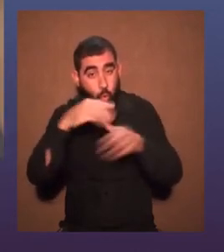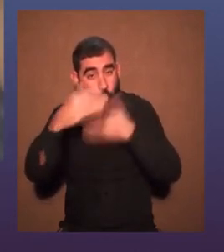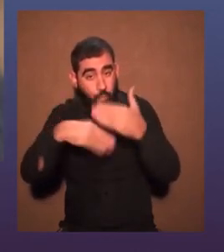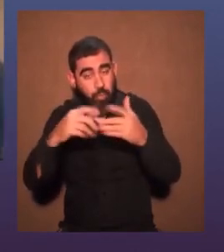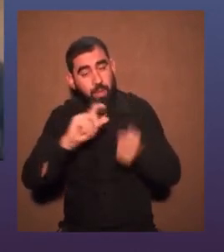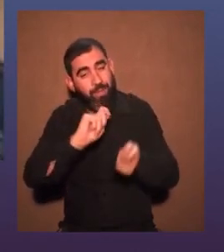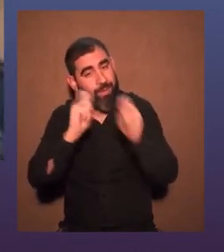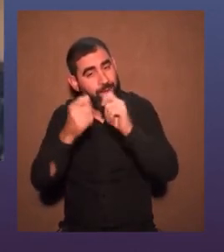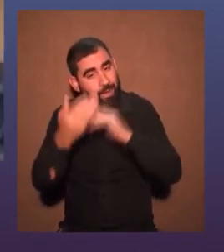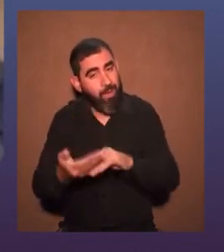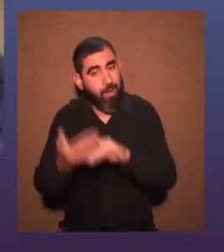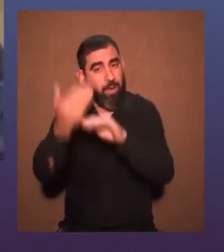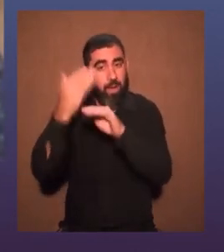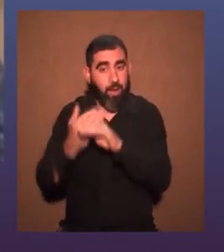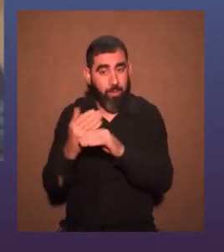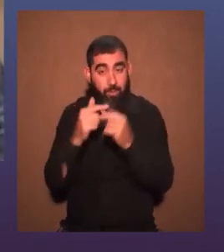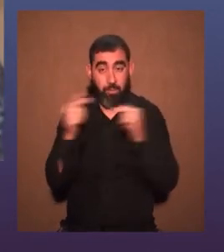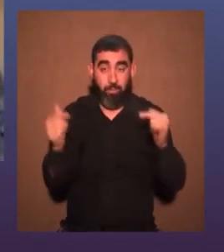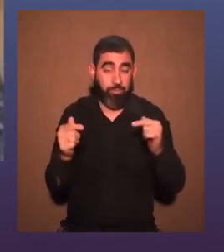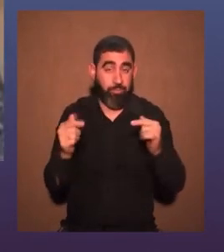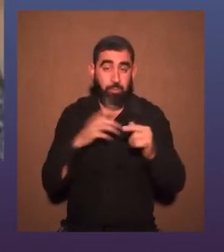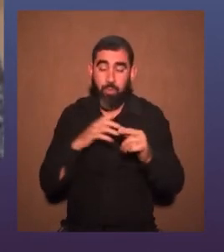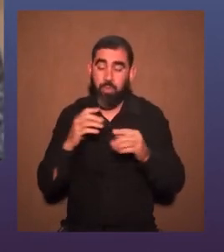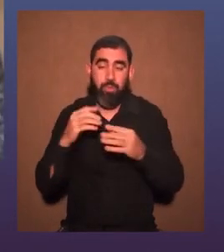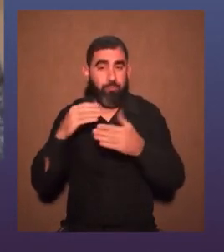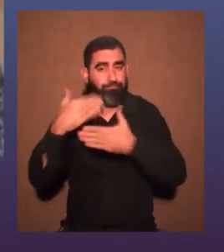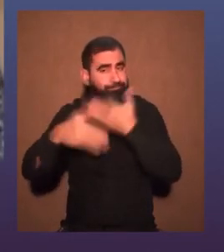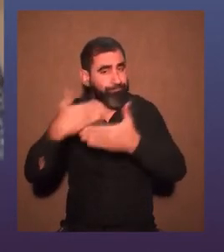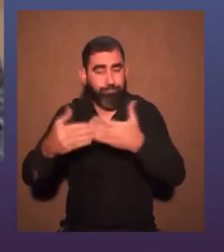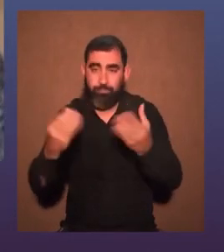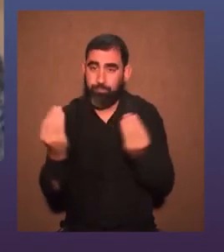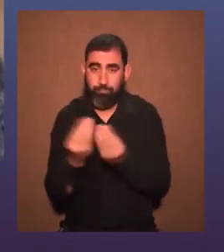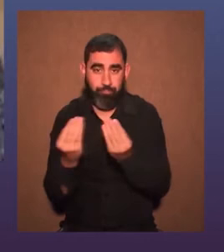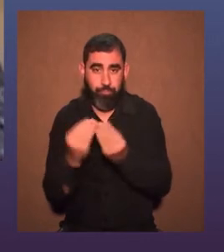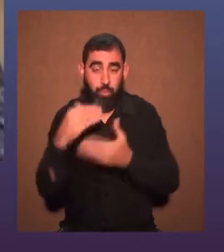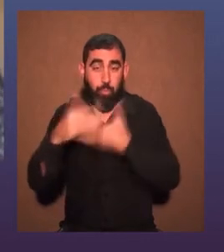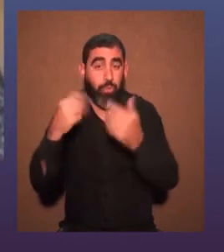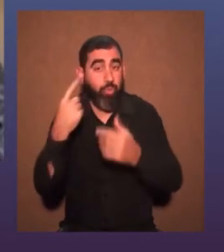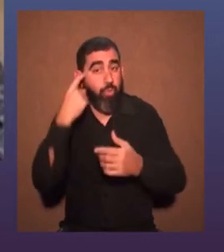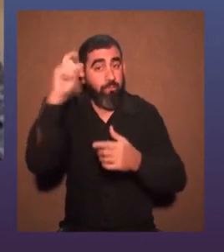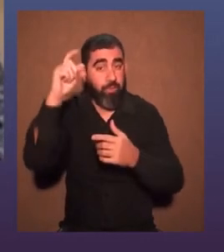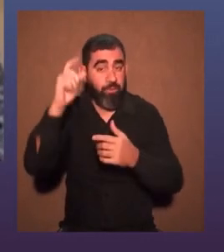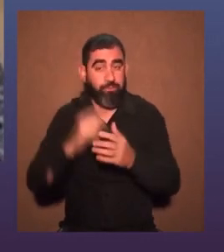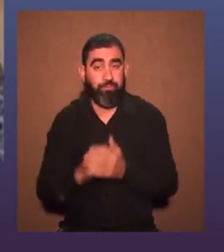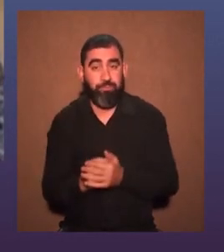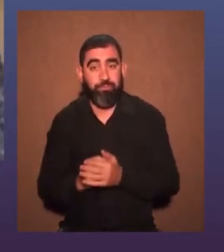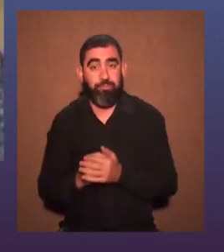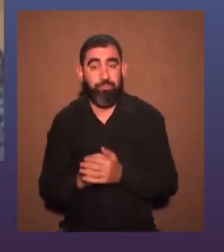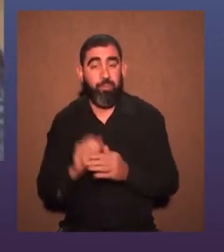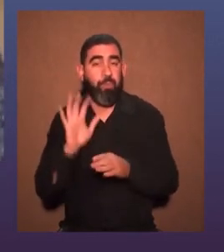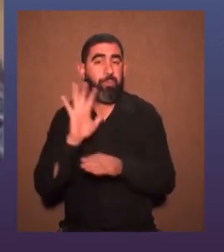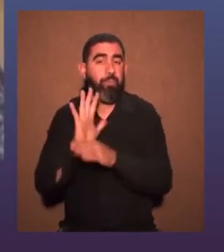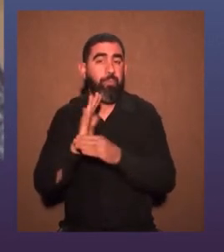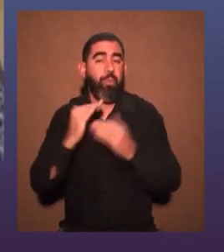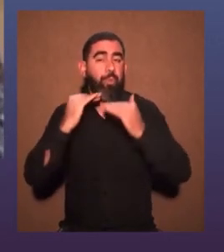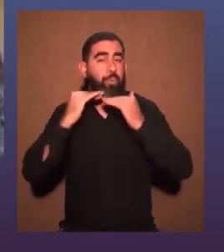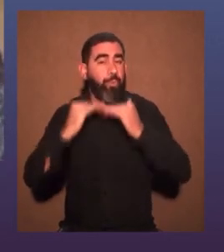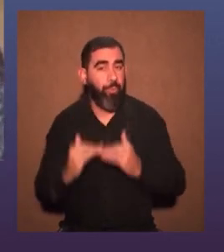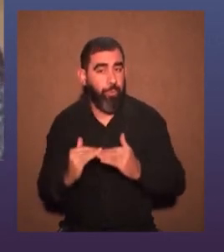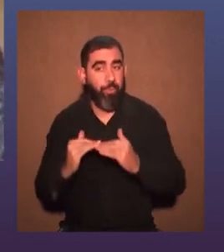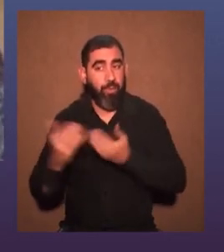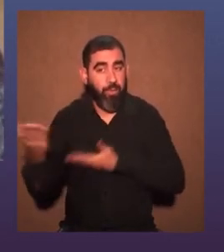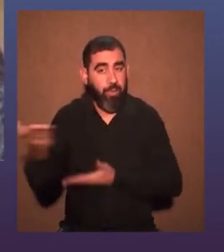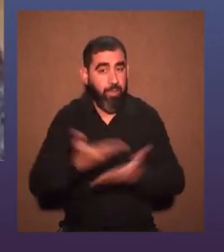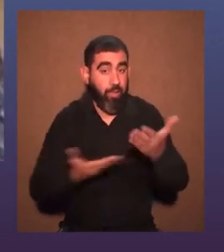entonces como yendo para atrás. Es una cosa muy dinámica, el proceso creativo. Es como un alivio el intercambio, ¿no? En los creadores,